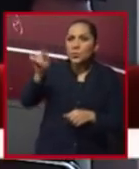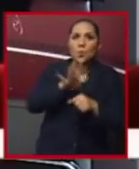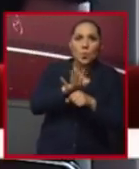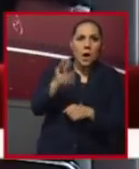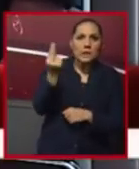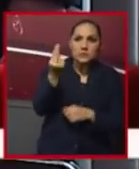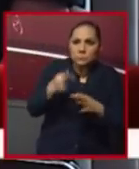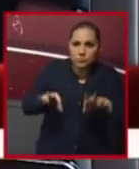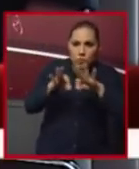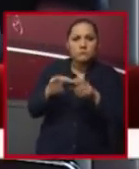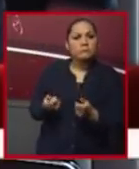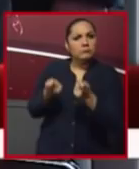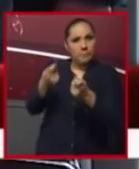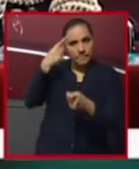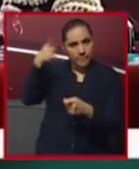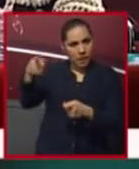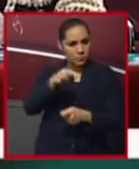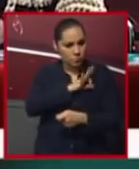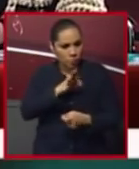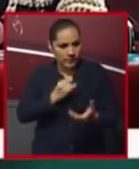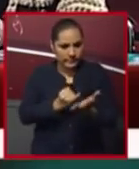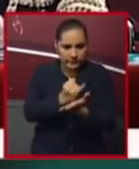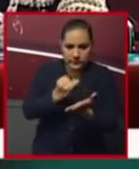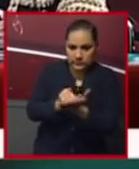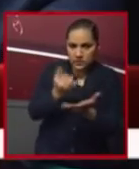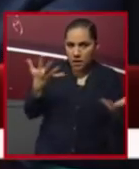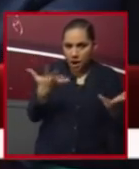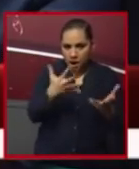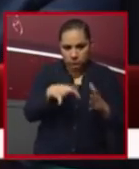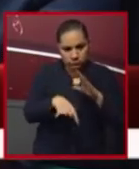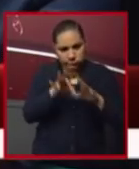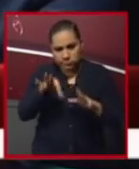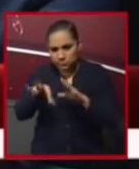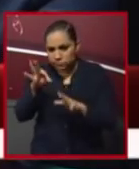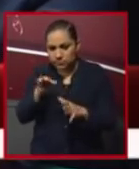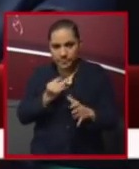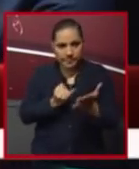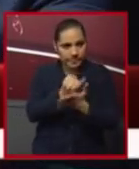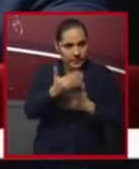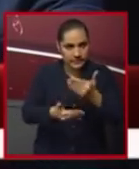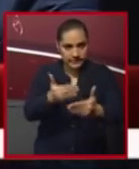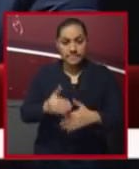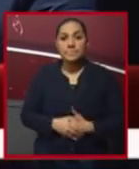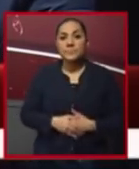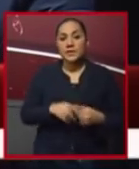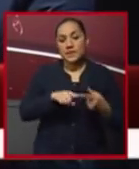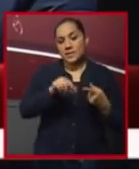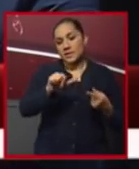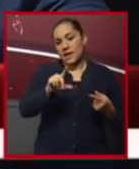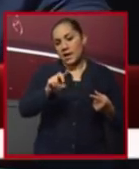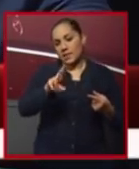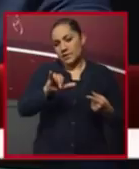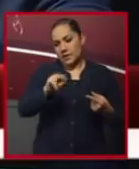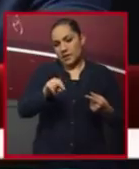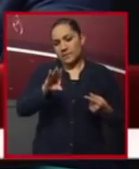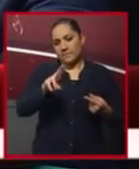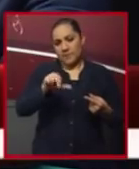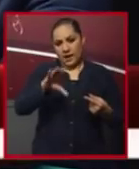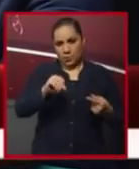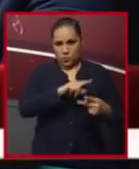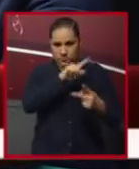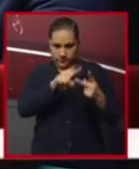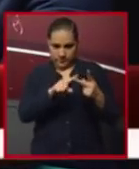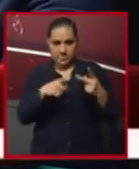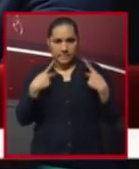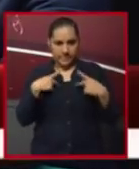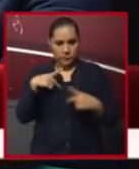decisiones. Bueno, Adrián Franco Barrios, otro designado, otra de las personas designadas, reivindicó la misión de contribuir